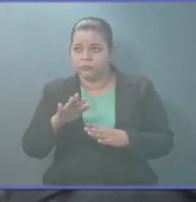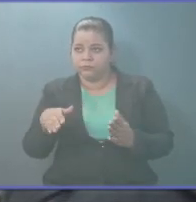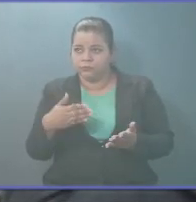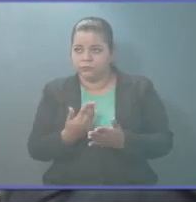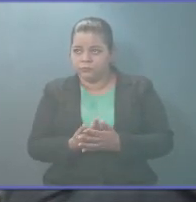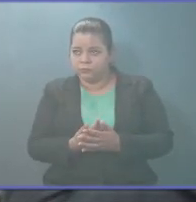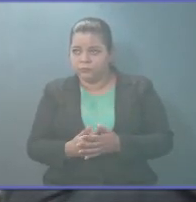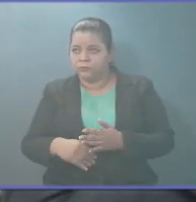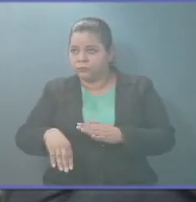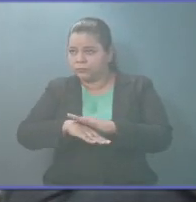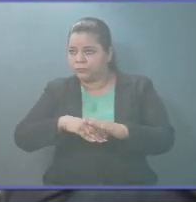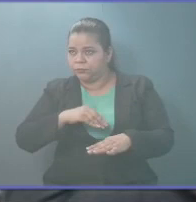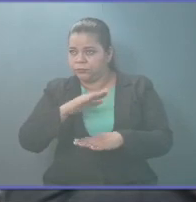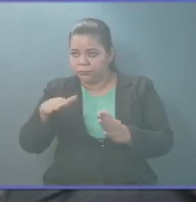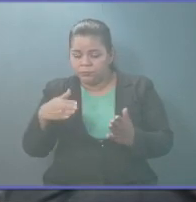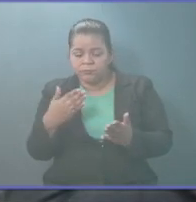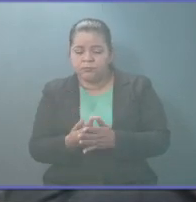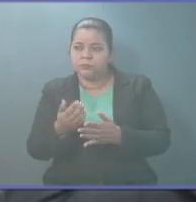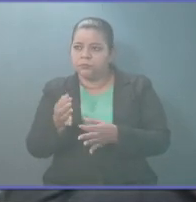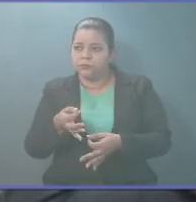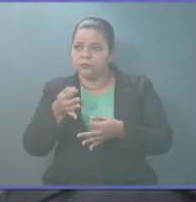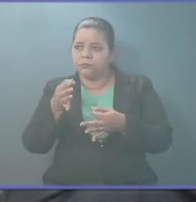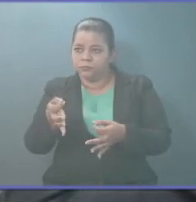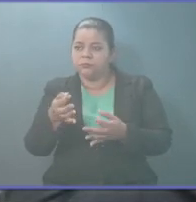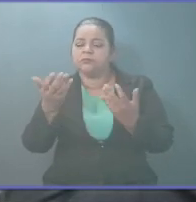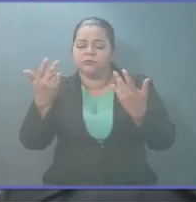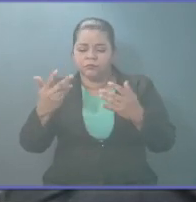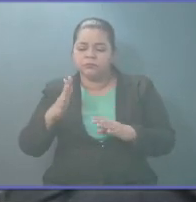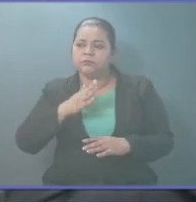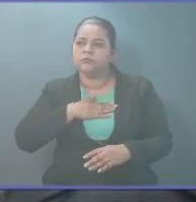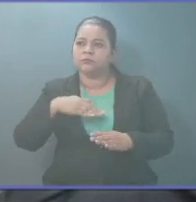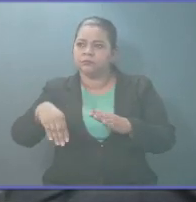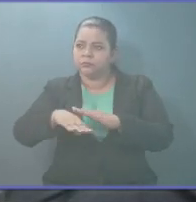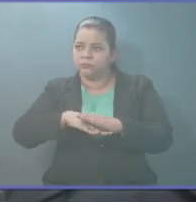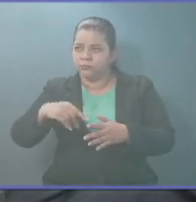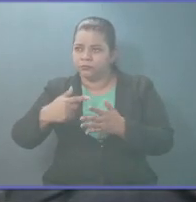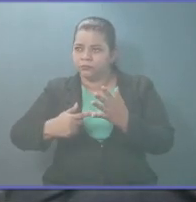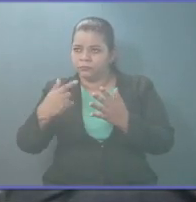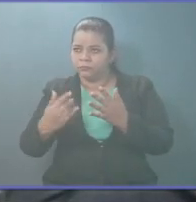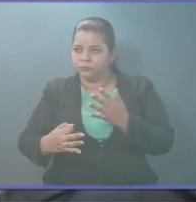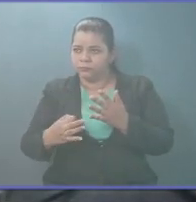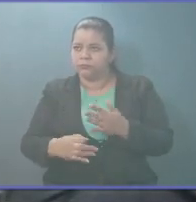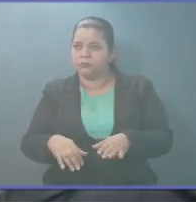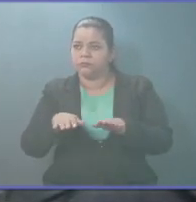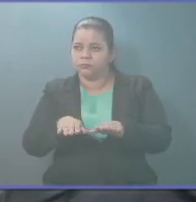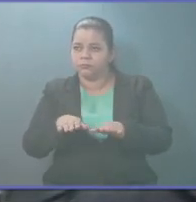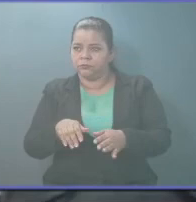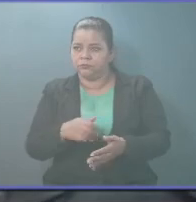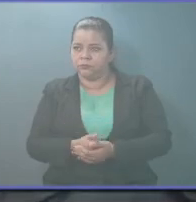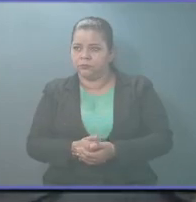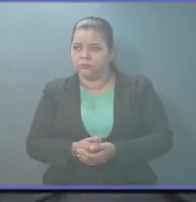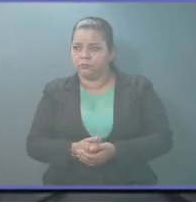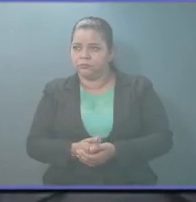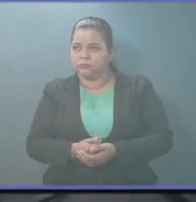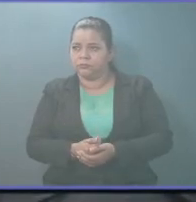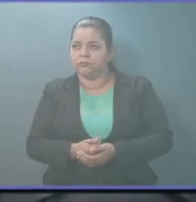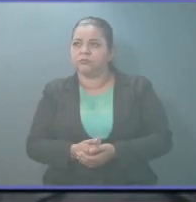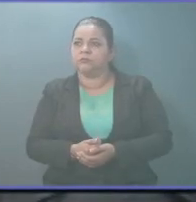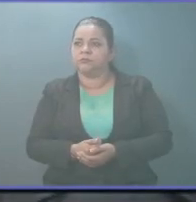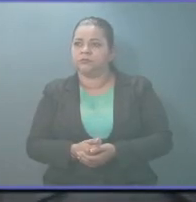sí va a haber una justa factura, porque ya tiene base legal para hacerlo. Gracias. Gracias,